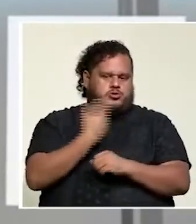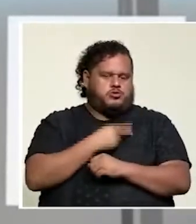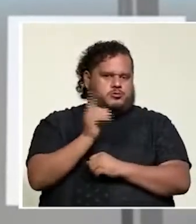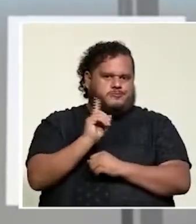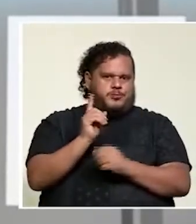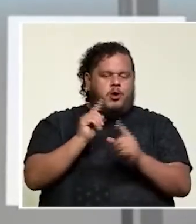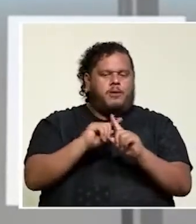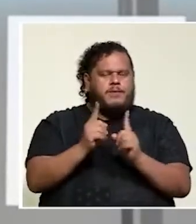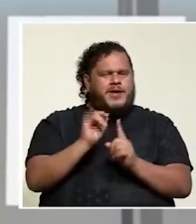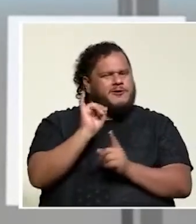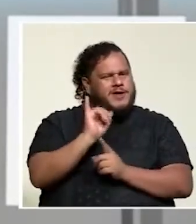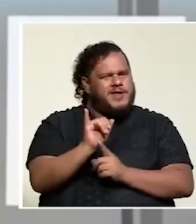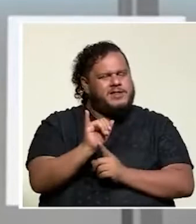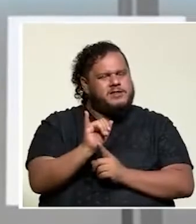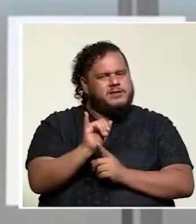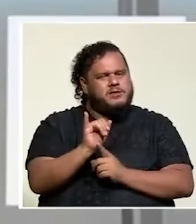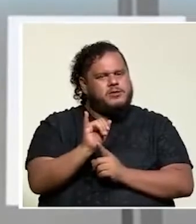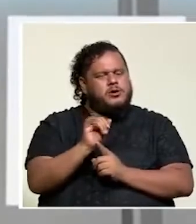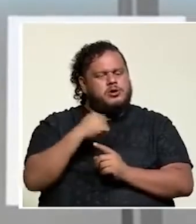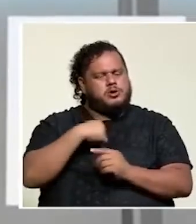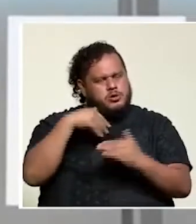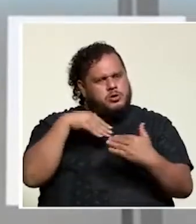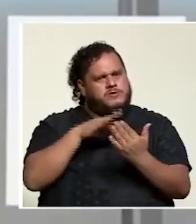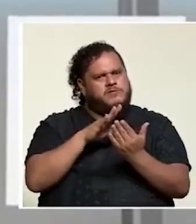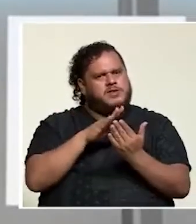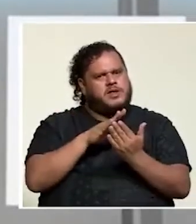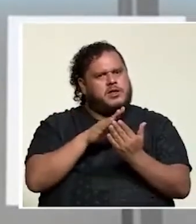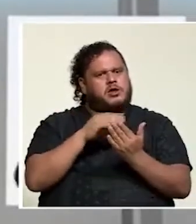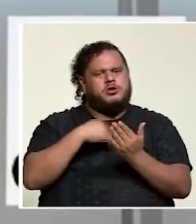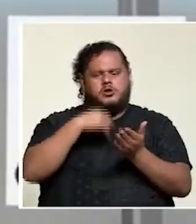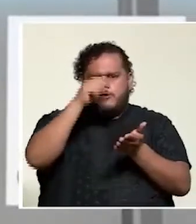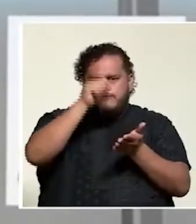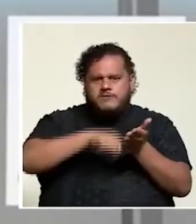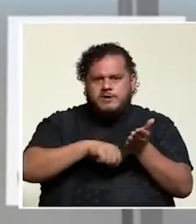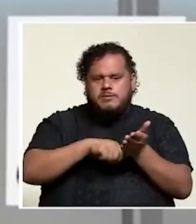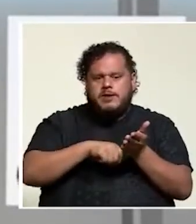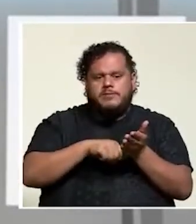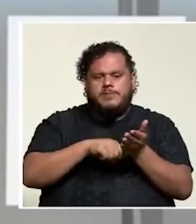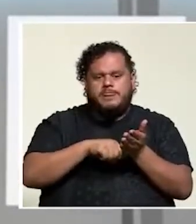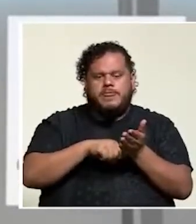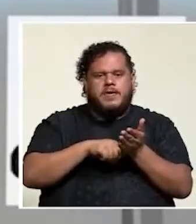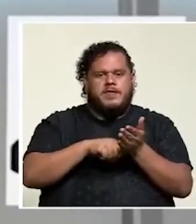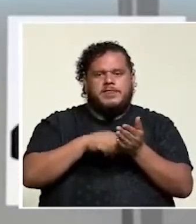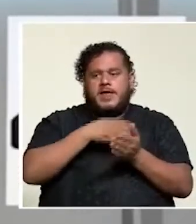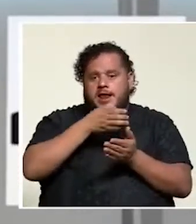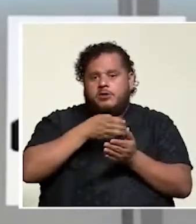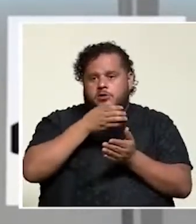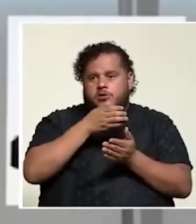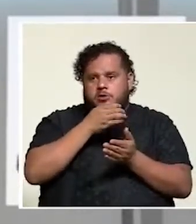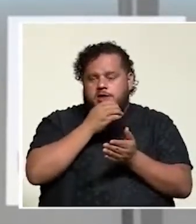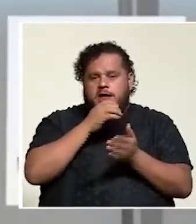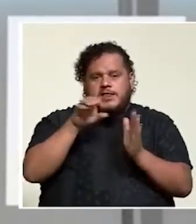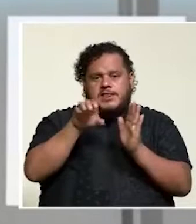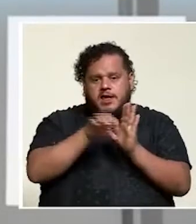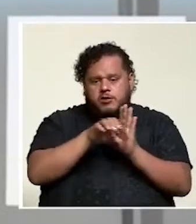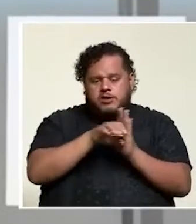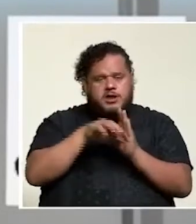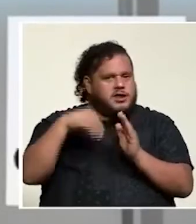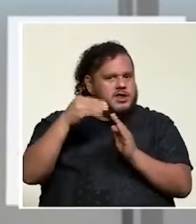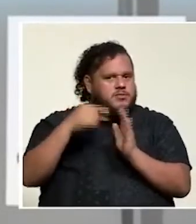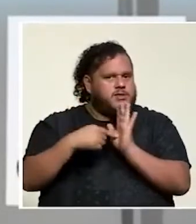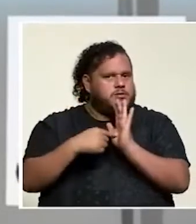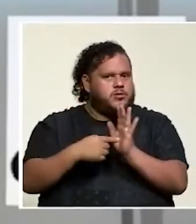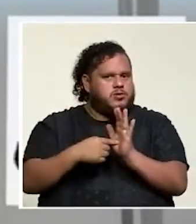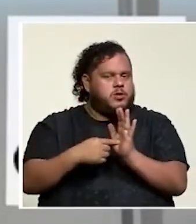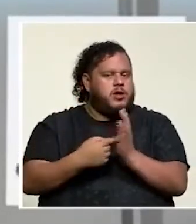entonces esto lo he enfrentado, fui de los firmantes de la consulta de constitucionalidad que después demostró